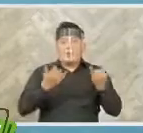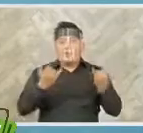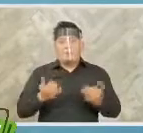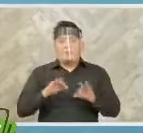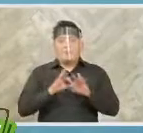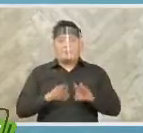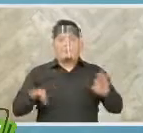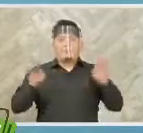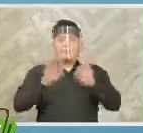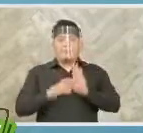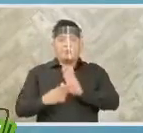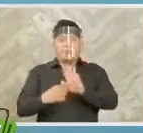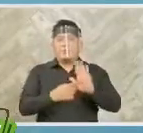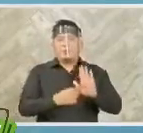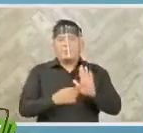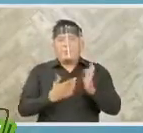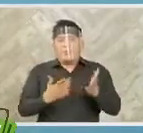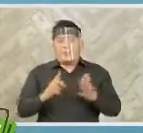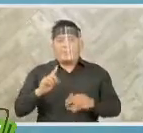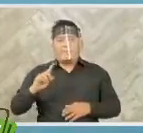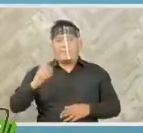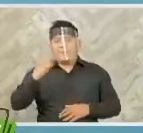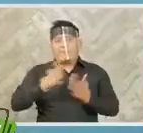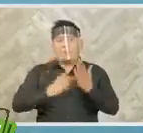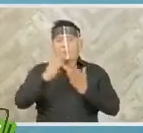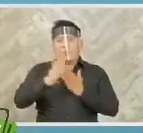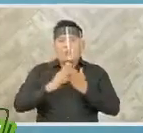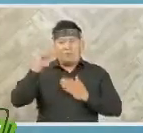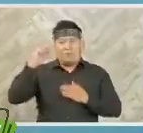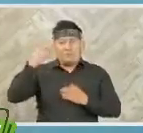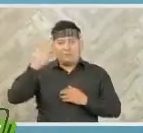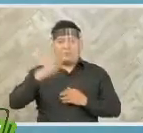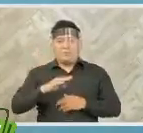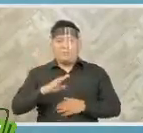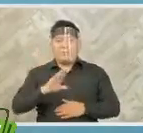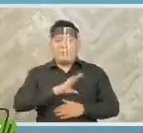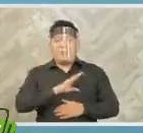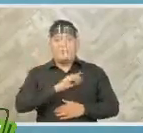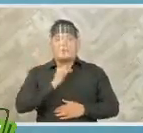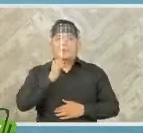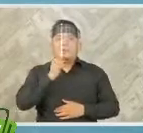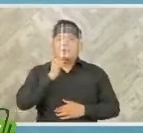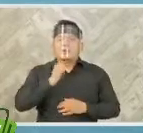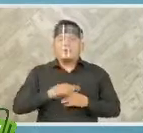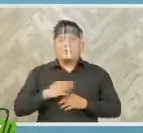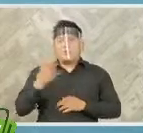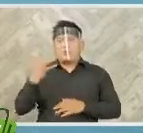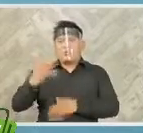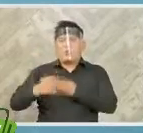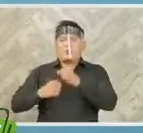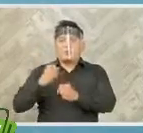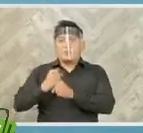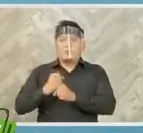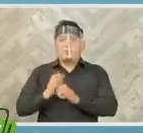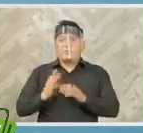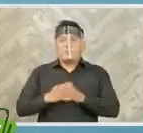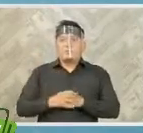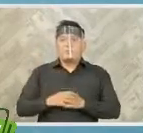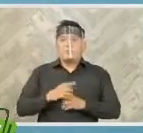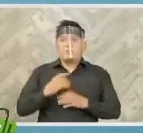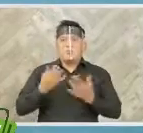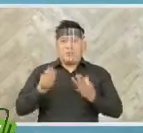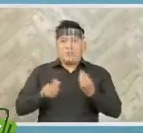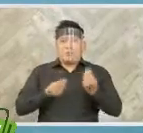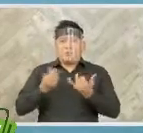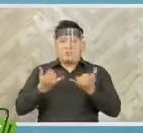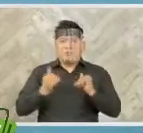es que en el primer año de gobierno el alcalde Jairo Yáñez cumplió con una meta que tenía para el cuatrenio desde el programa que nosotros